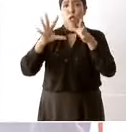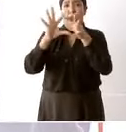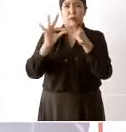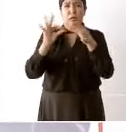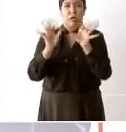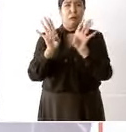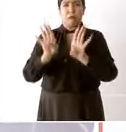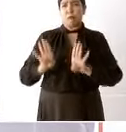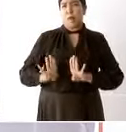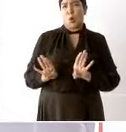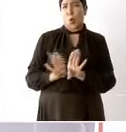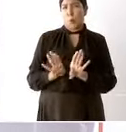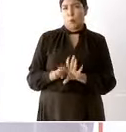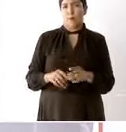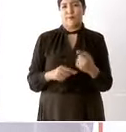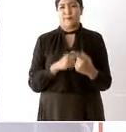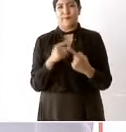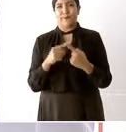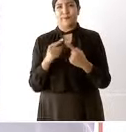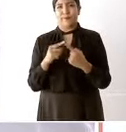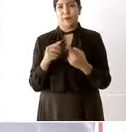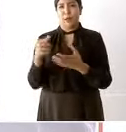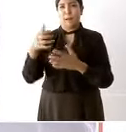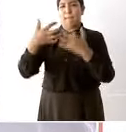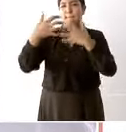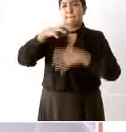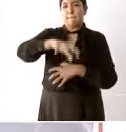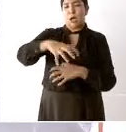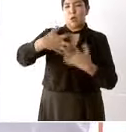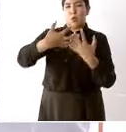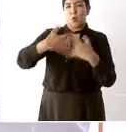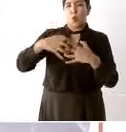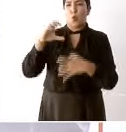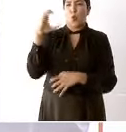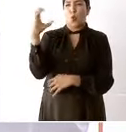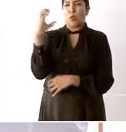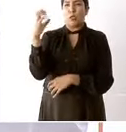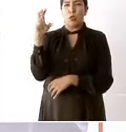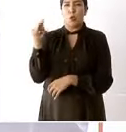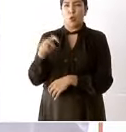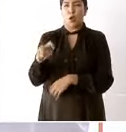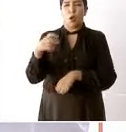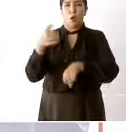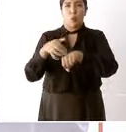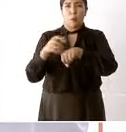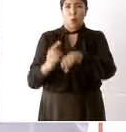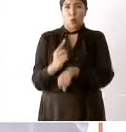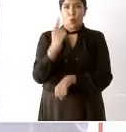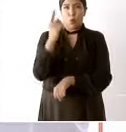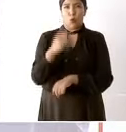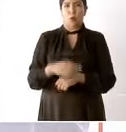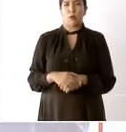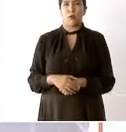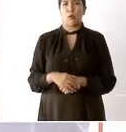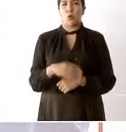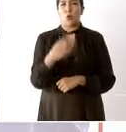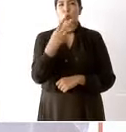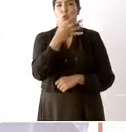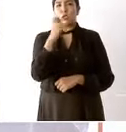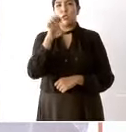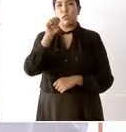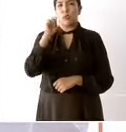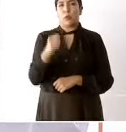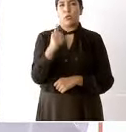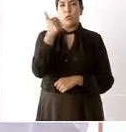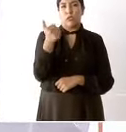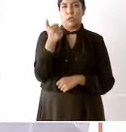industriales. El Parque Industrial de Coatzacoalcos 1 cuenta con 266 hectáreas y se caracteriza por estar a pie de la